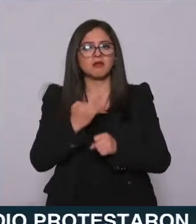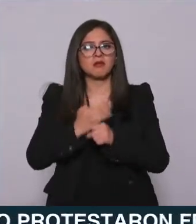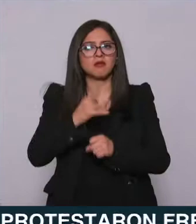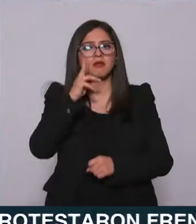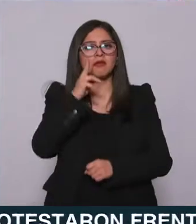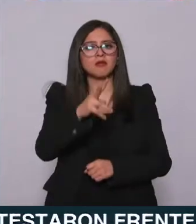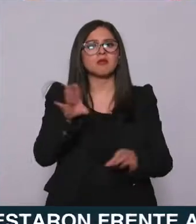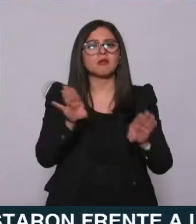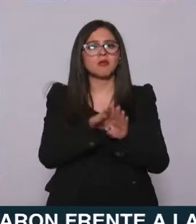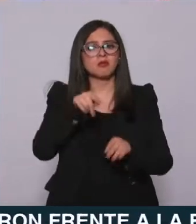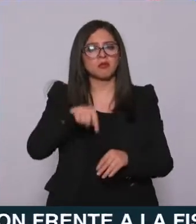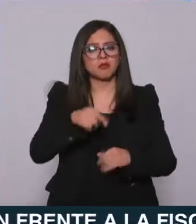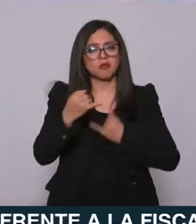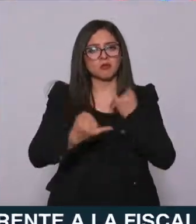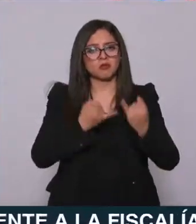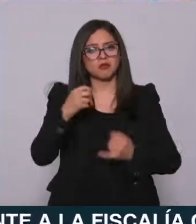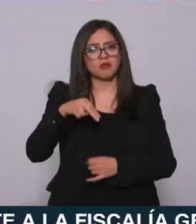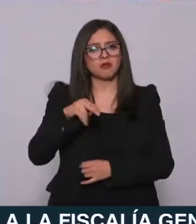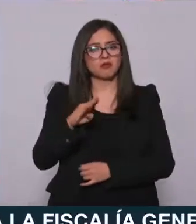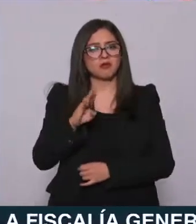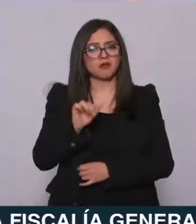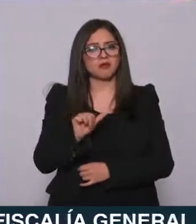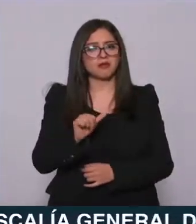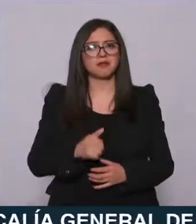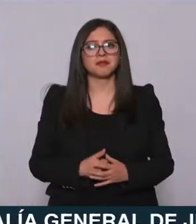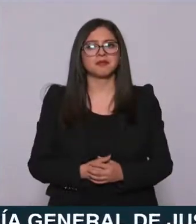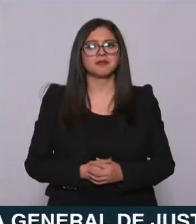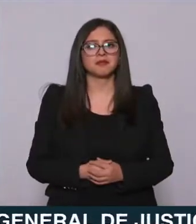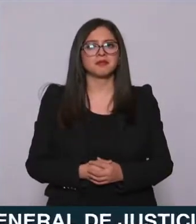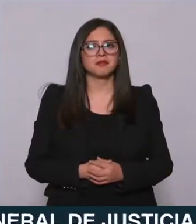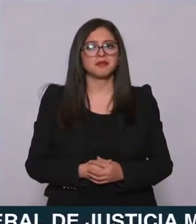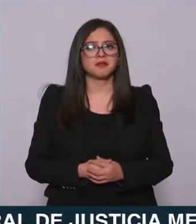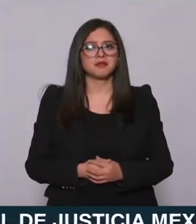cómo se vive un encuentro de la NBA.